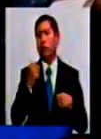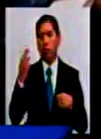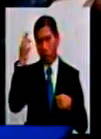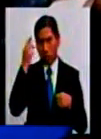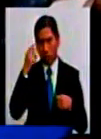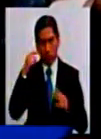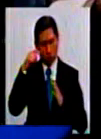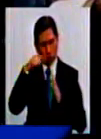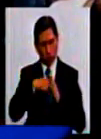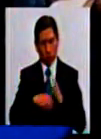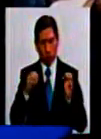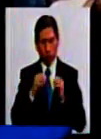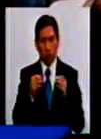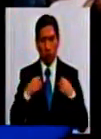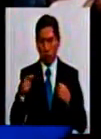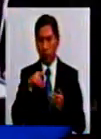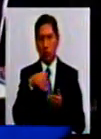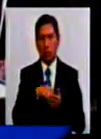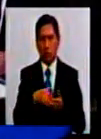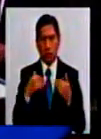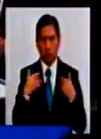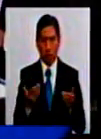más profundas e indelebles.